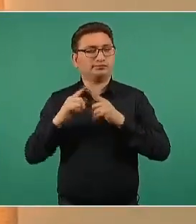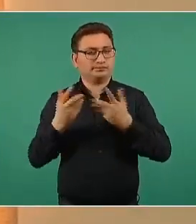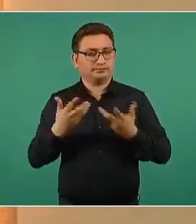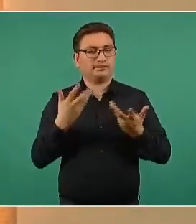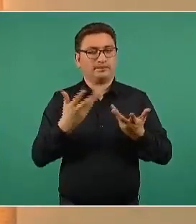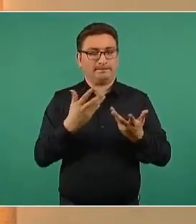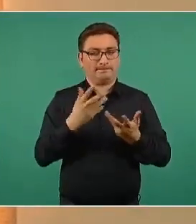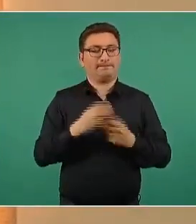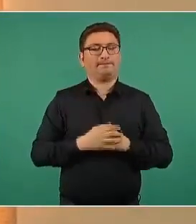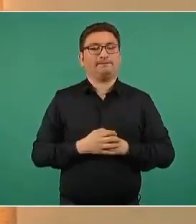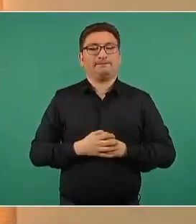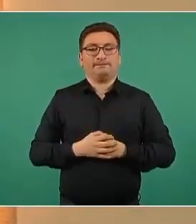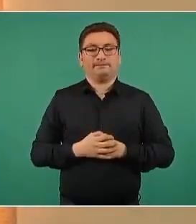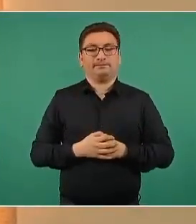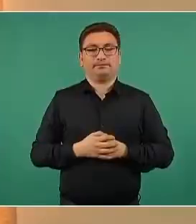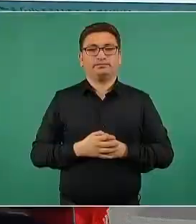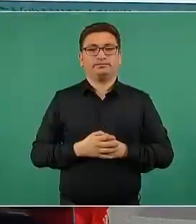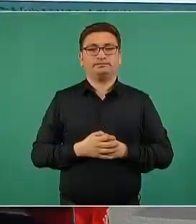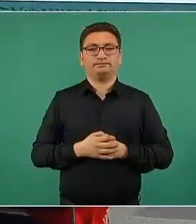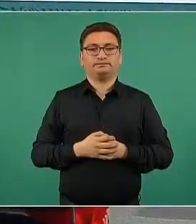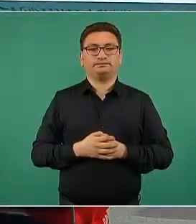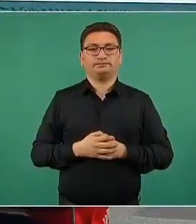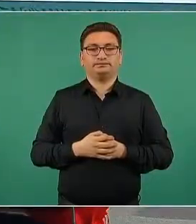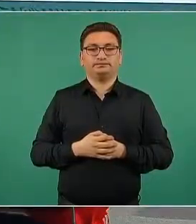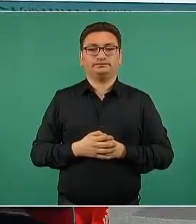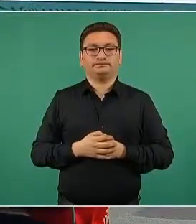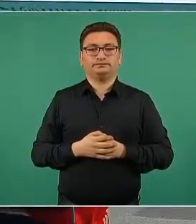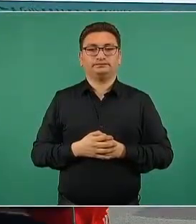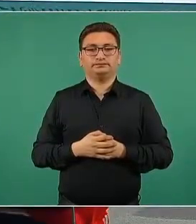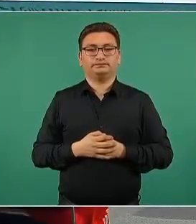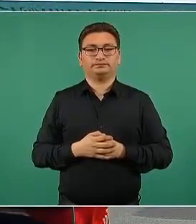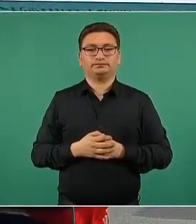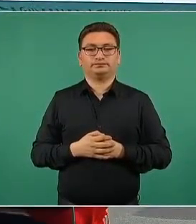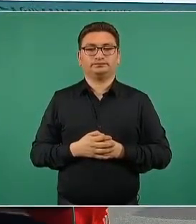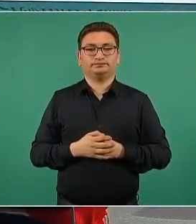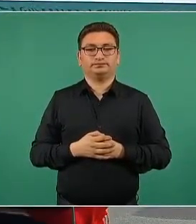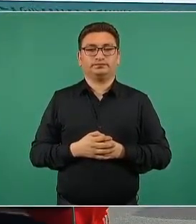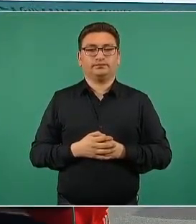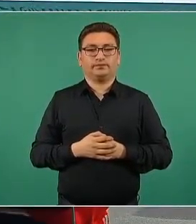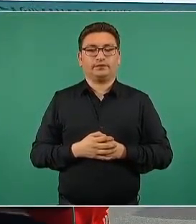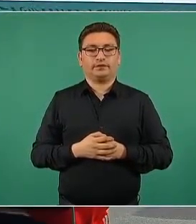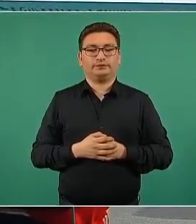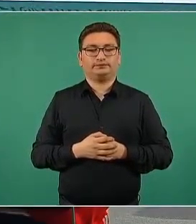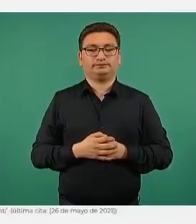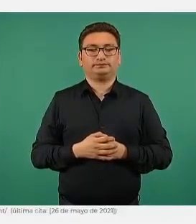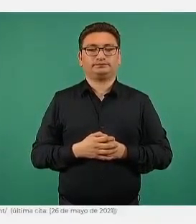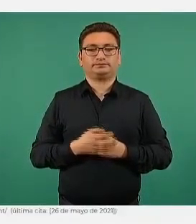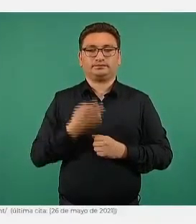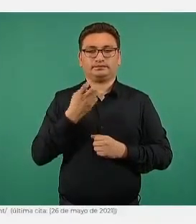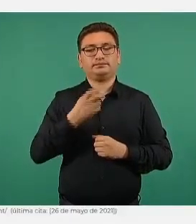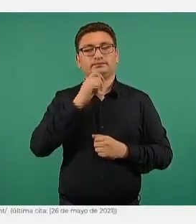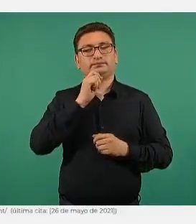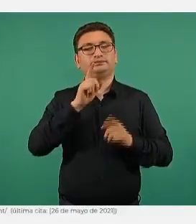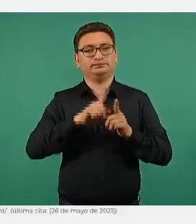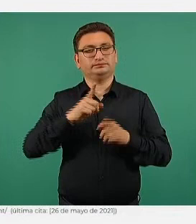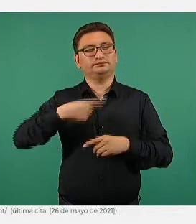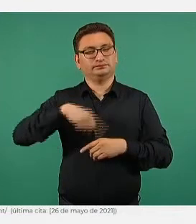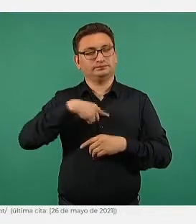determinantes similares. La que sigue, por favor. Asimismo, también vemos la parte de